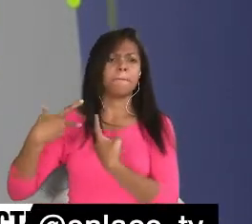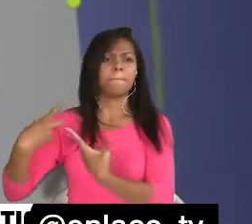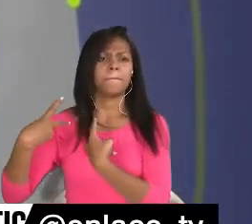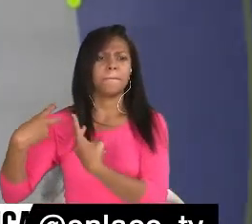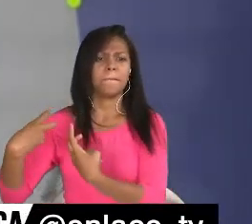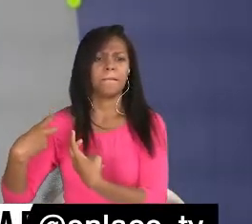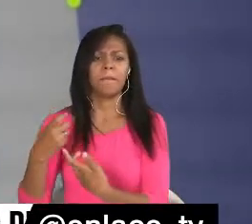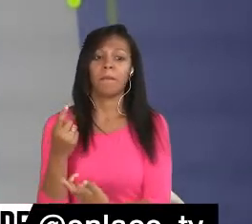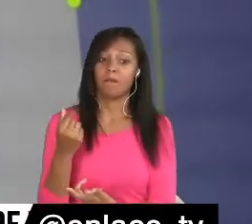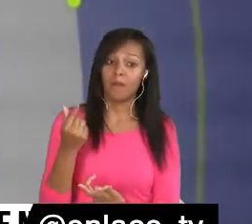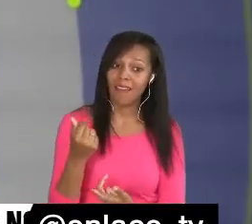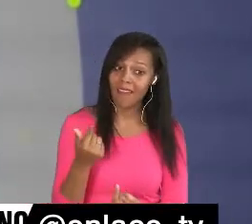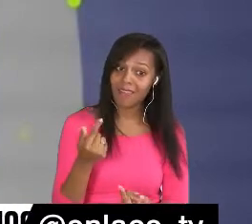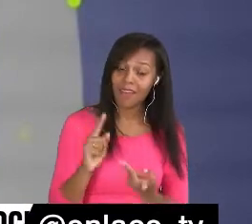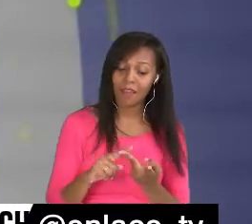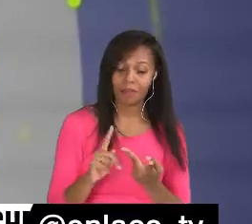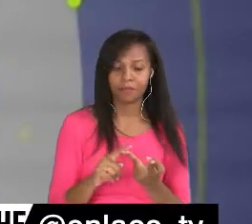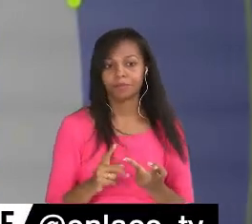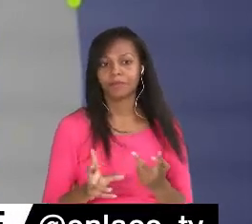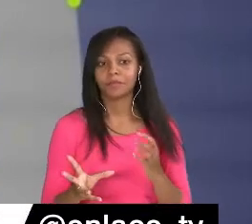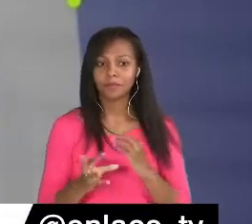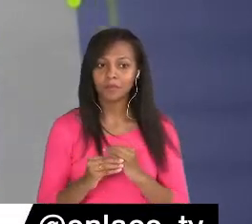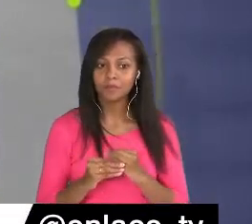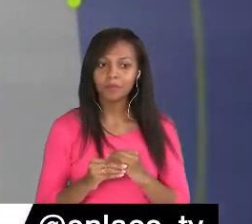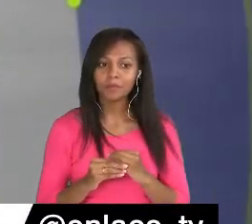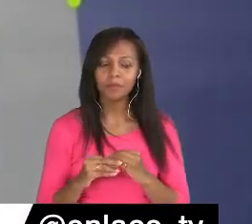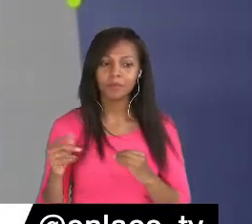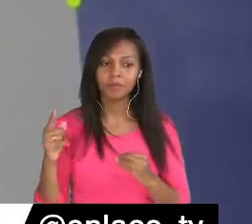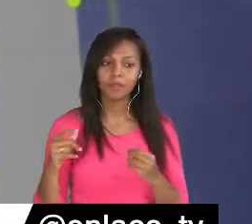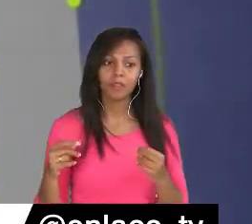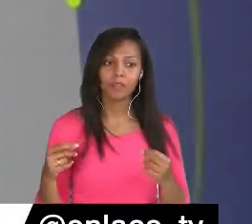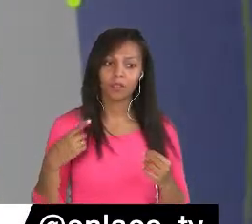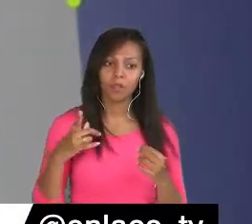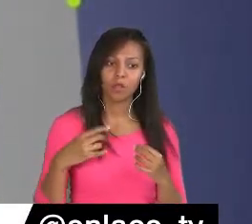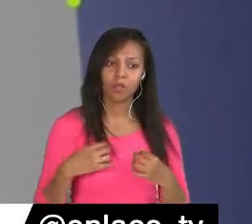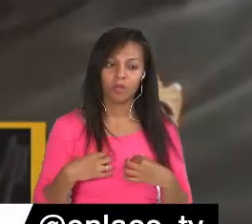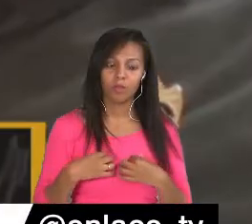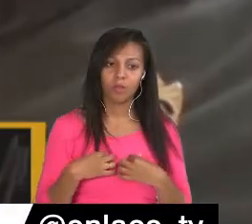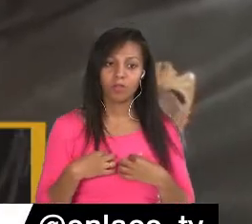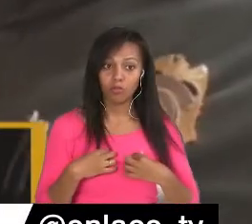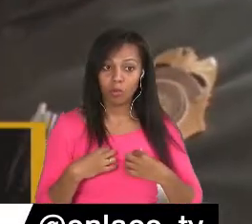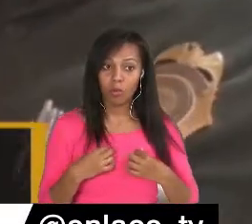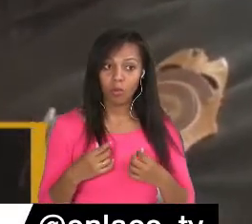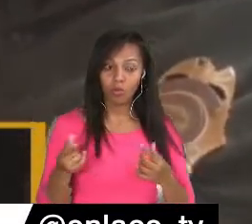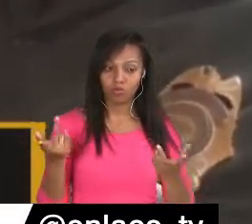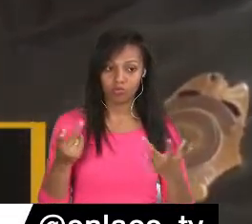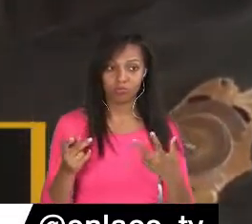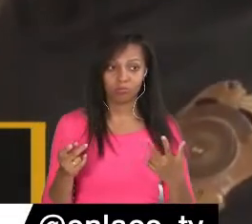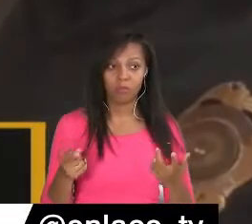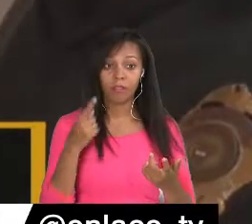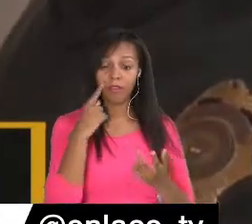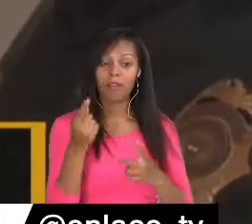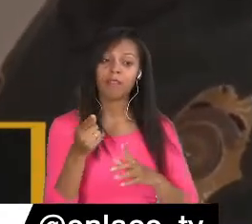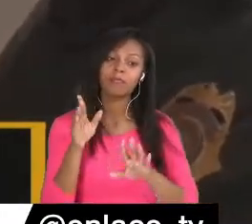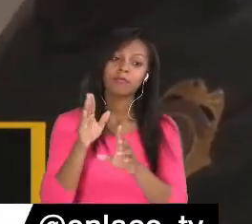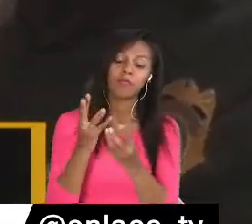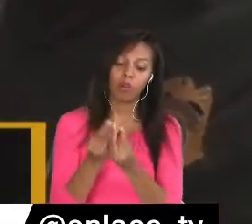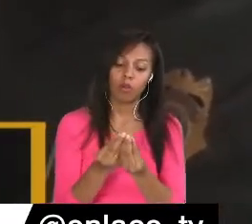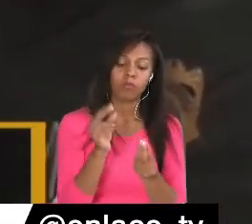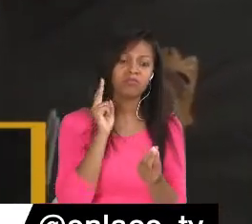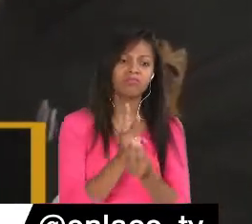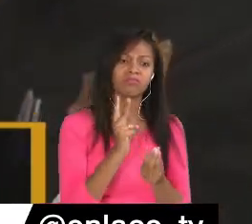pidiendo camuflados a nombre de las Bacrín de Urabá. En el mismo video, el referente del fútbol